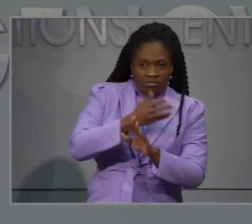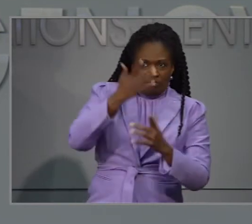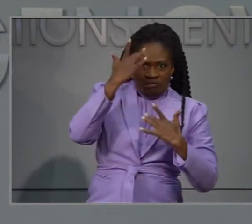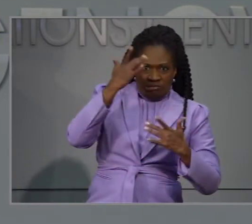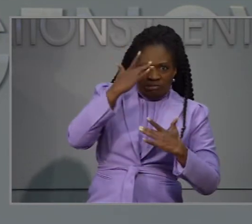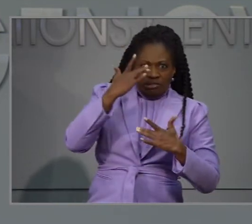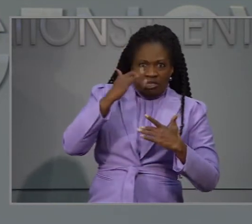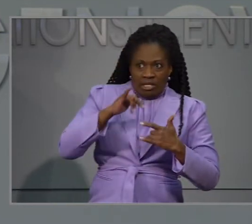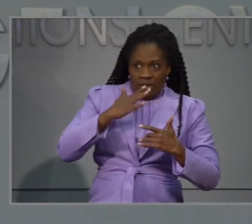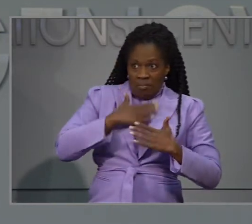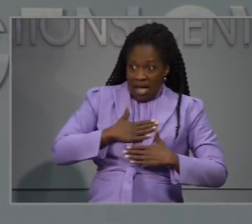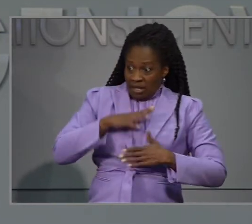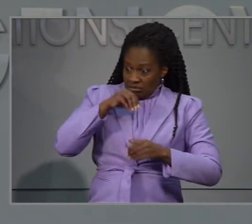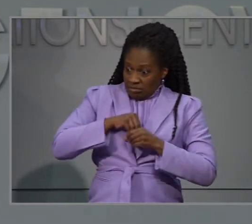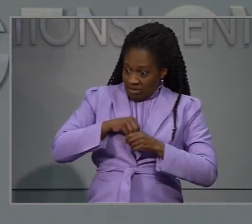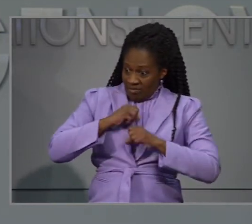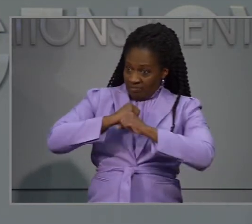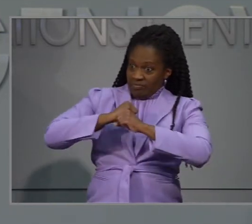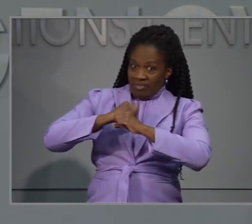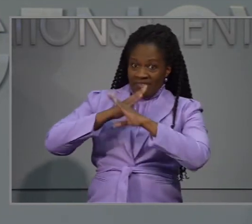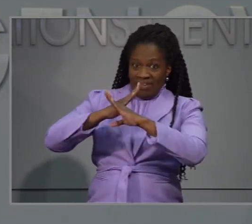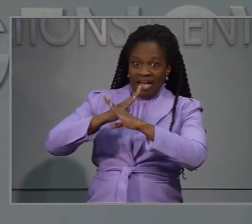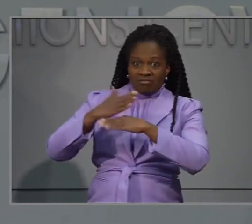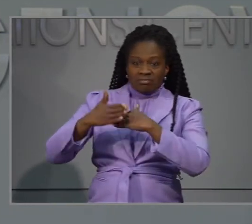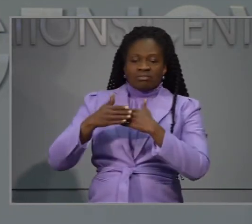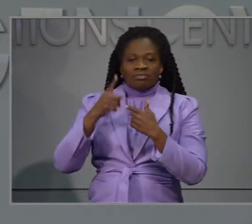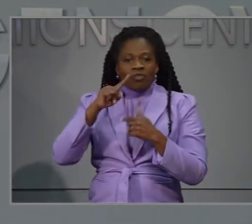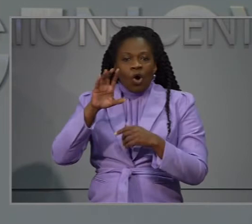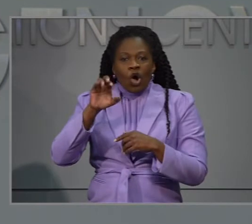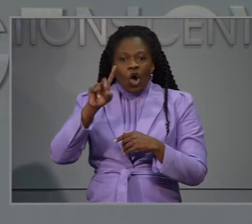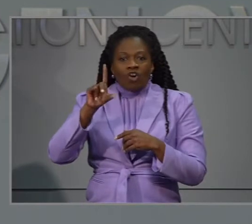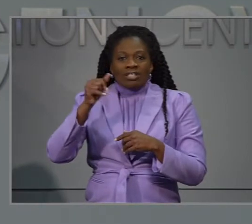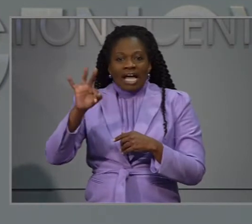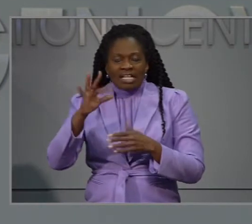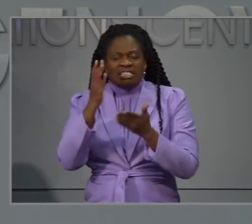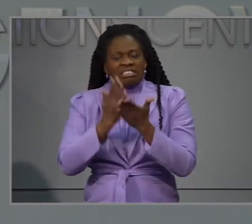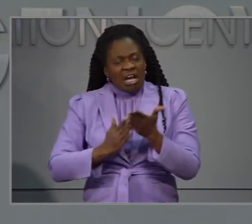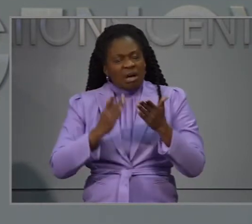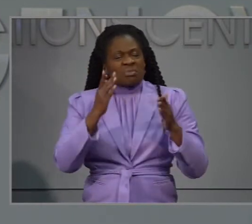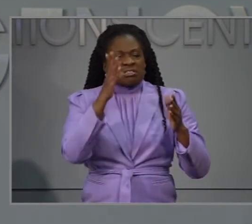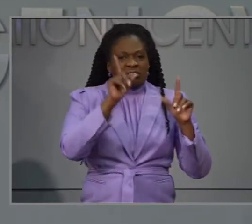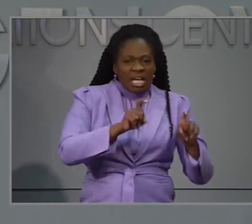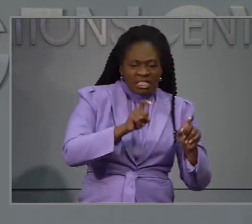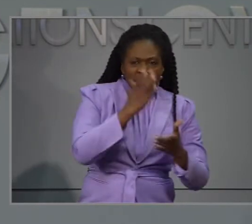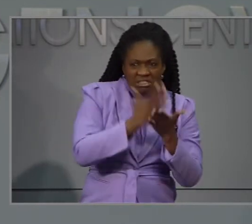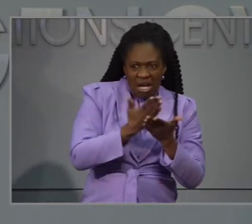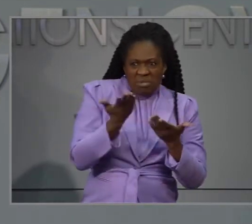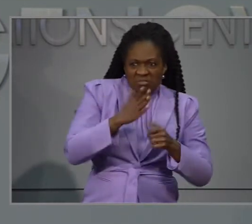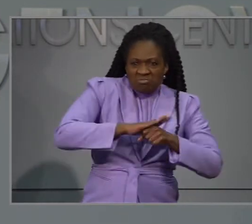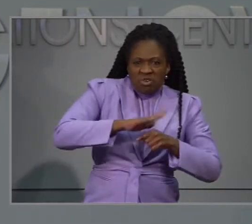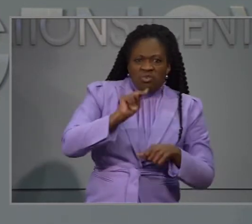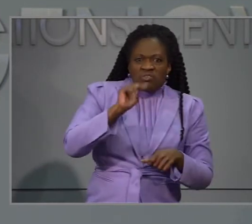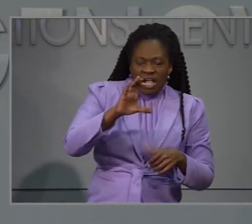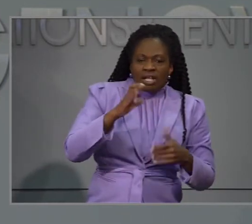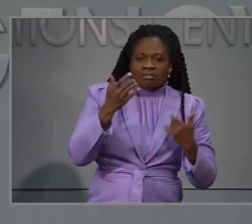sólo 1 o 2 han sido aprobadas por la rda pero otras se están probando aquí en carolina del norte